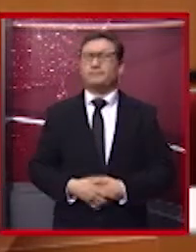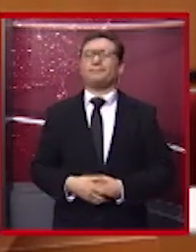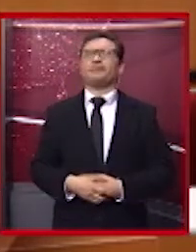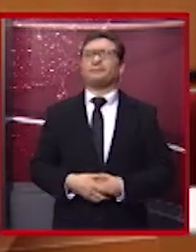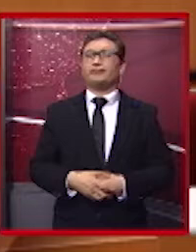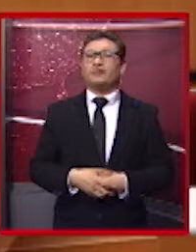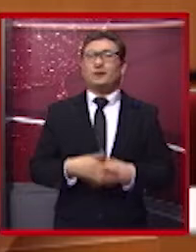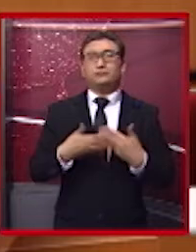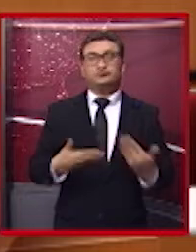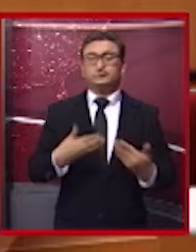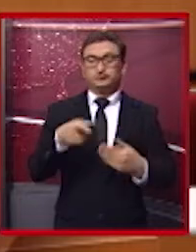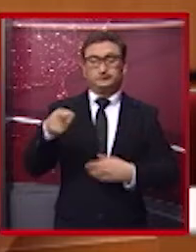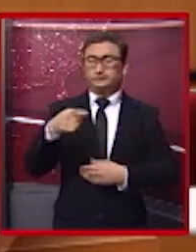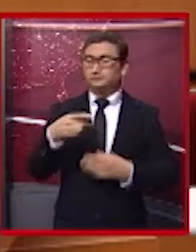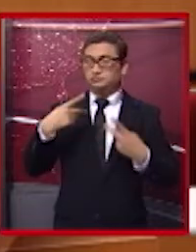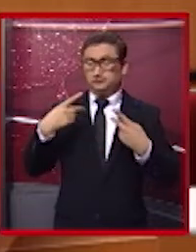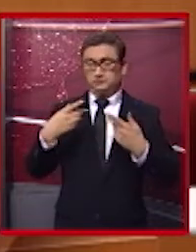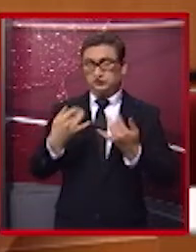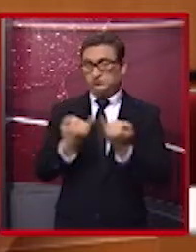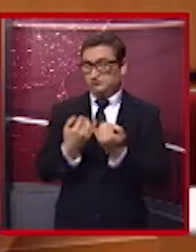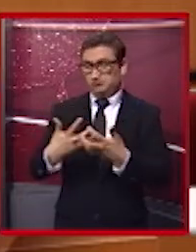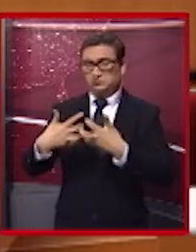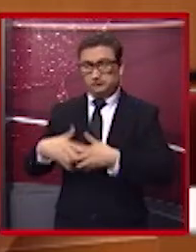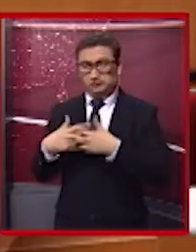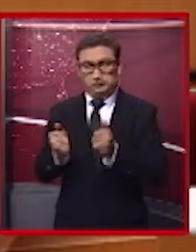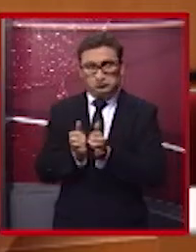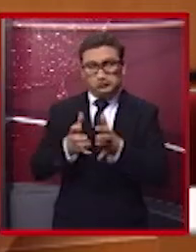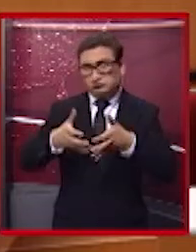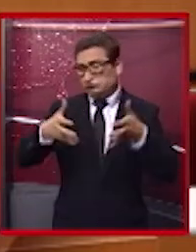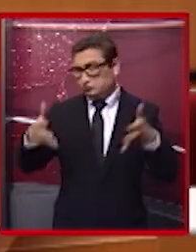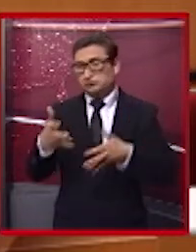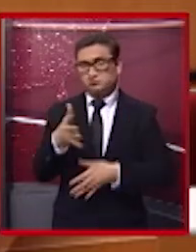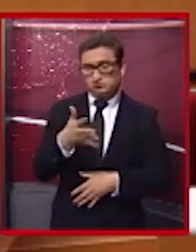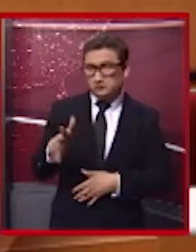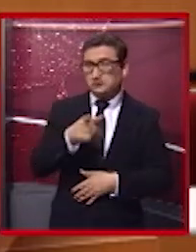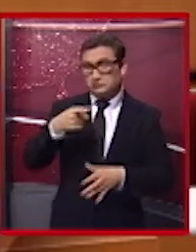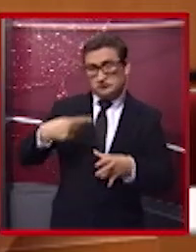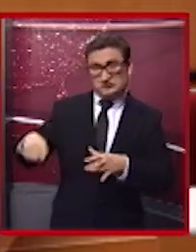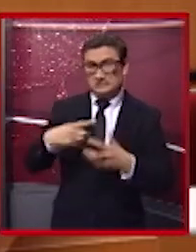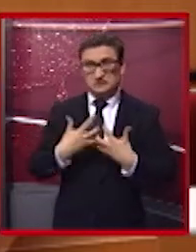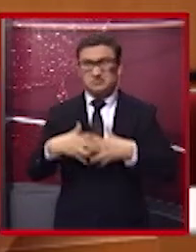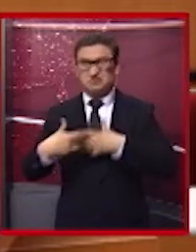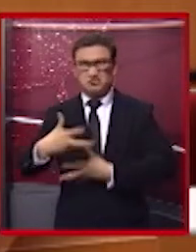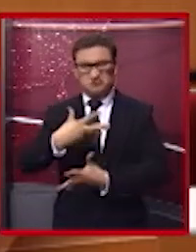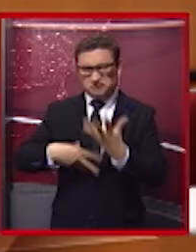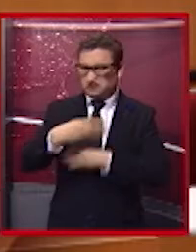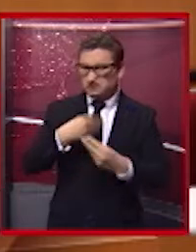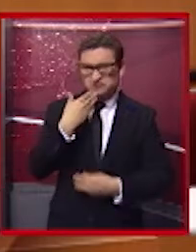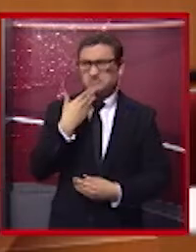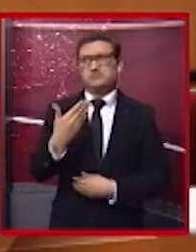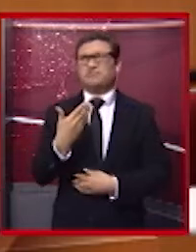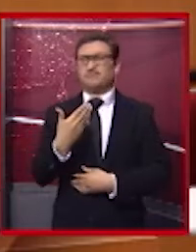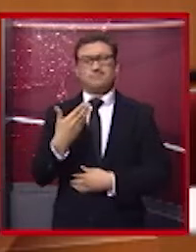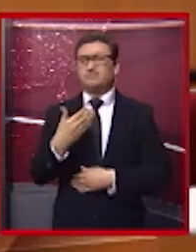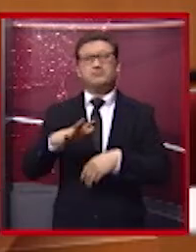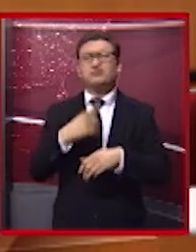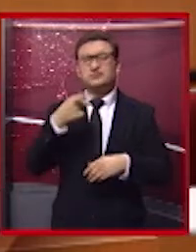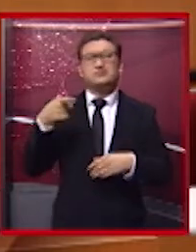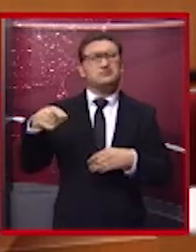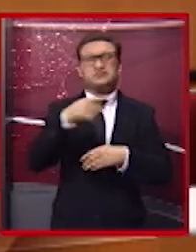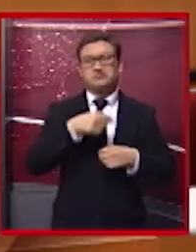Por otra parte, a las micro, pequeñas y medianas empresas tampoco les ha ido bien, pues se enfrentan a la